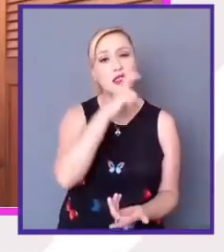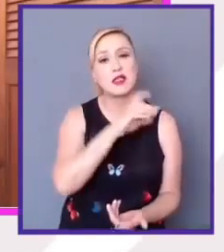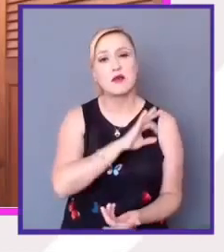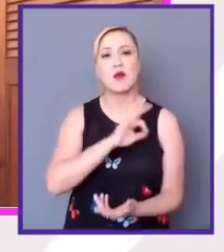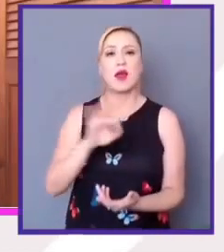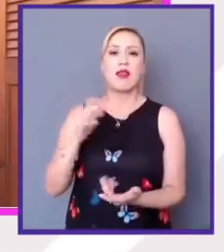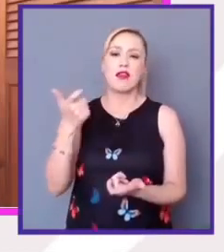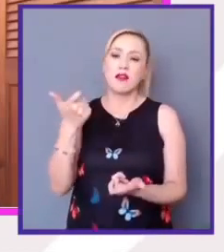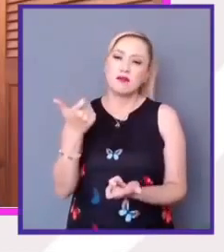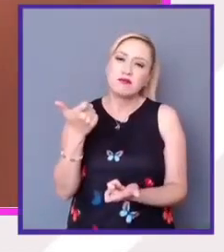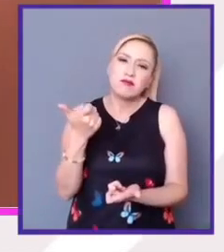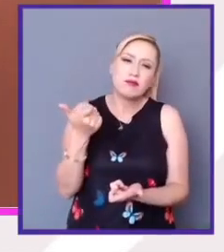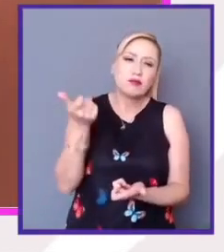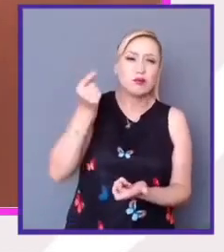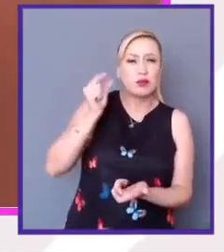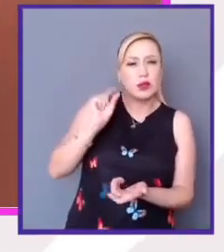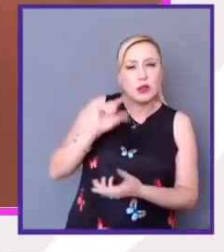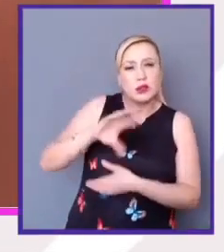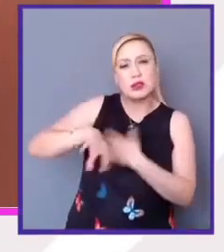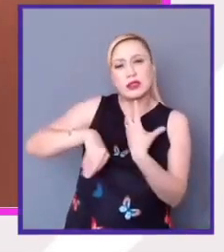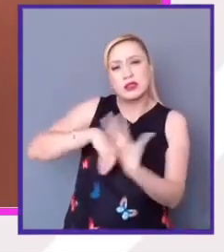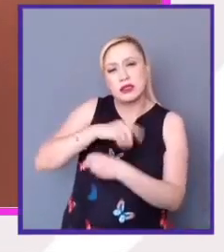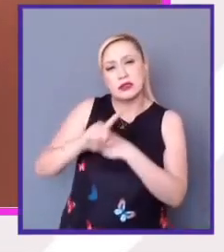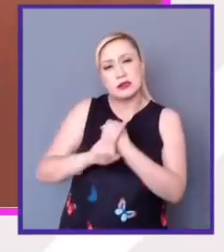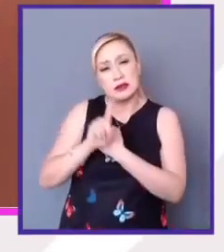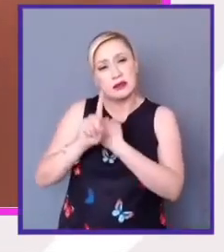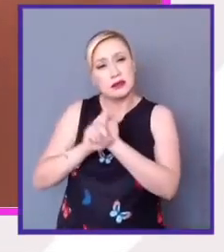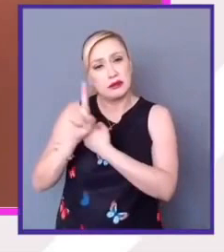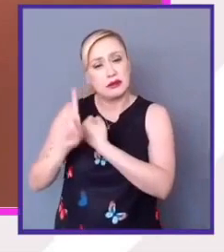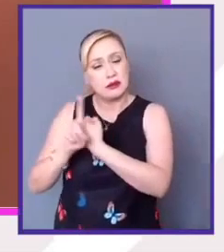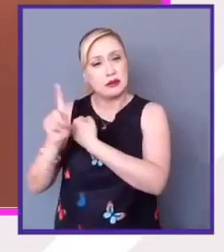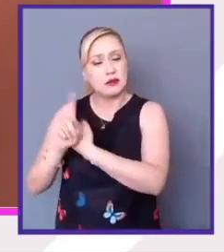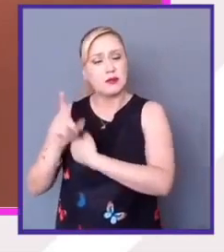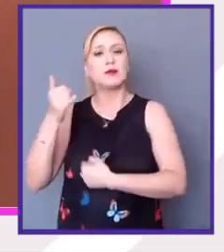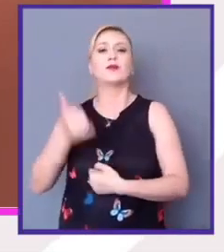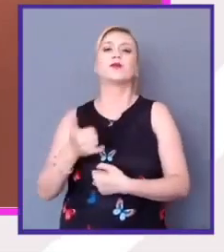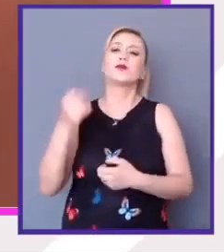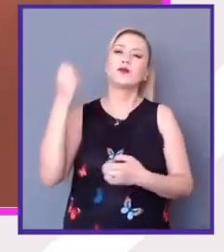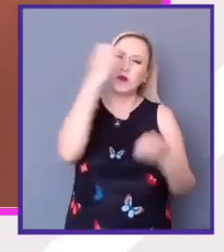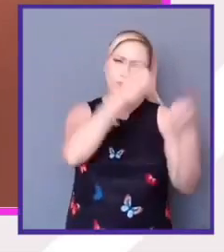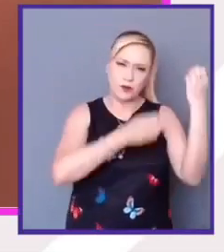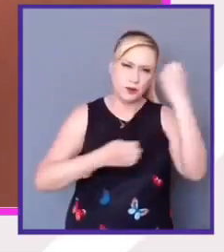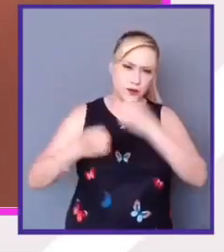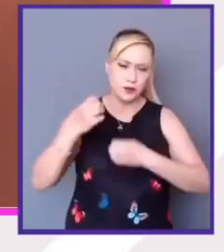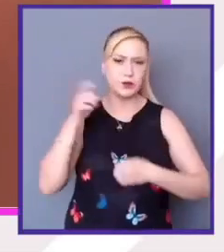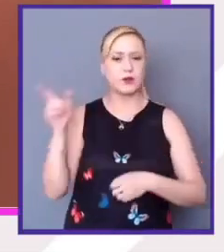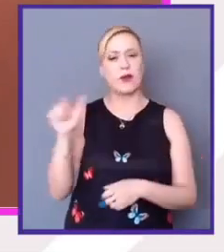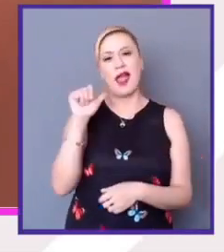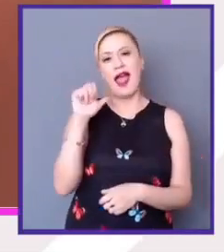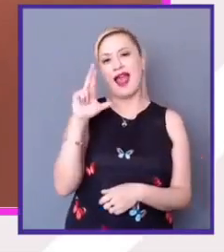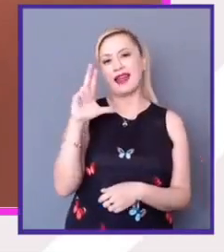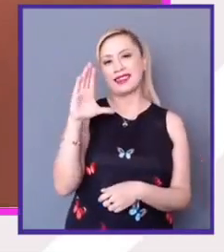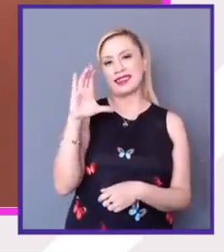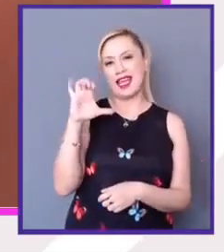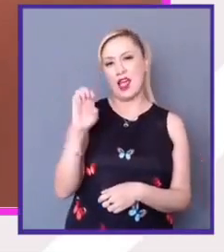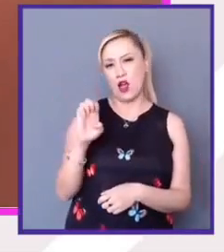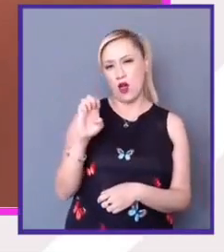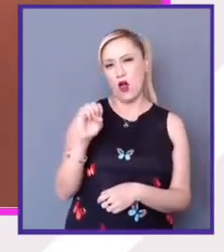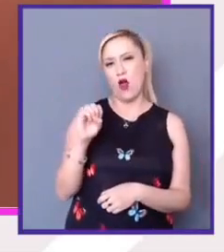precarización. En ese sentido, también diversos estudios, por ejemplo, el de Arceo y Campos, que se realizó en